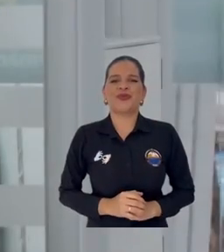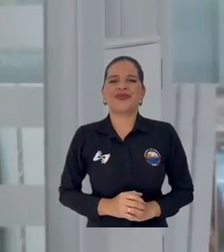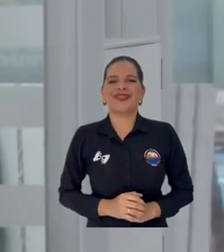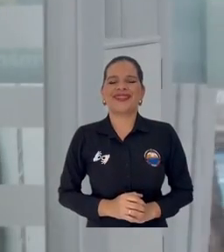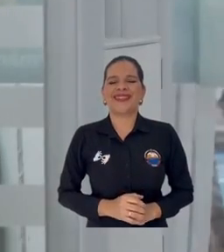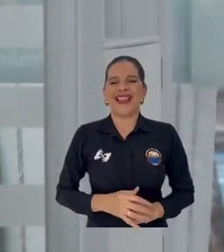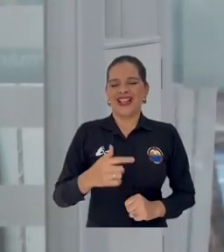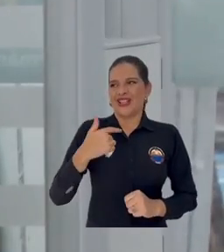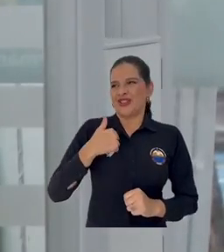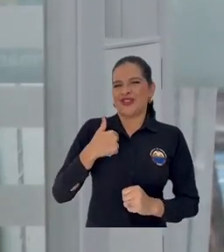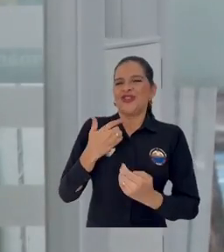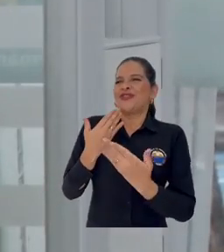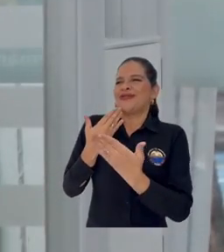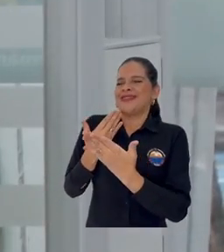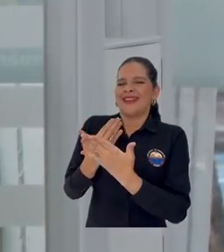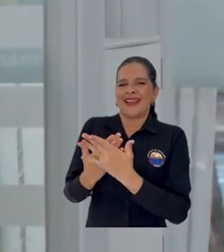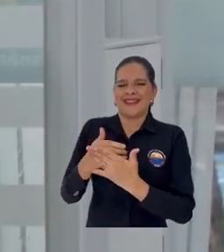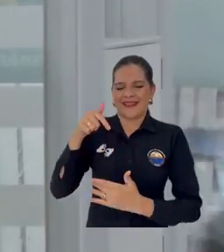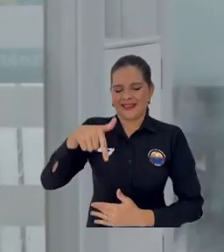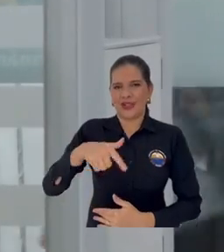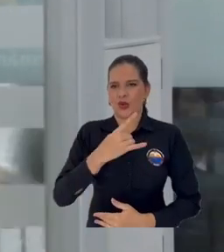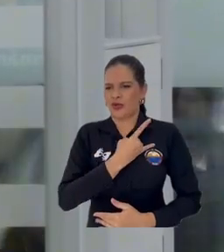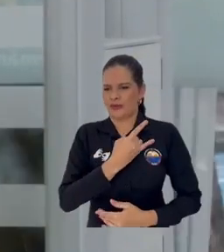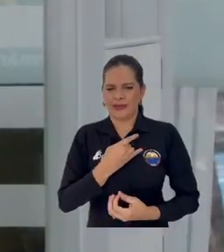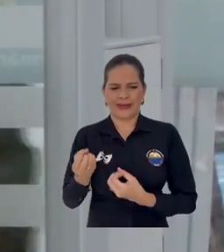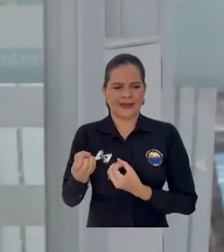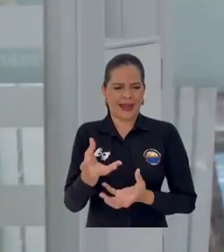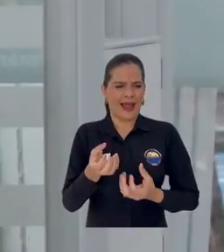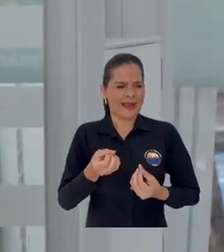Agradezco profundamente que la universidad brinde